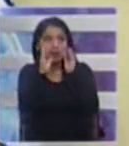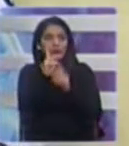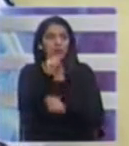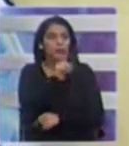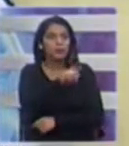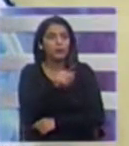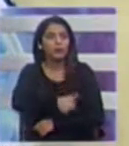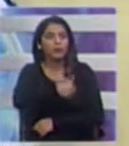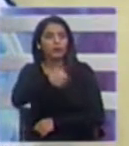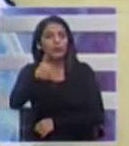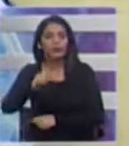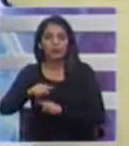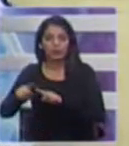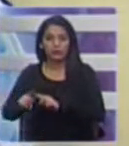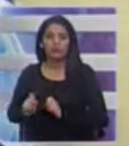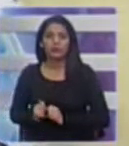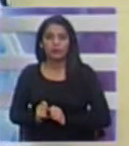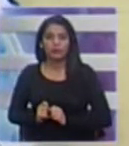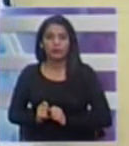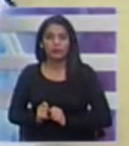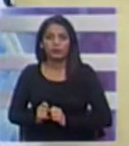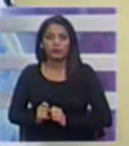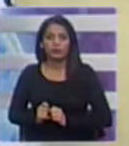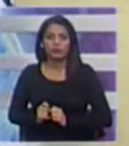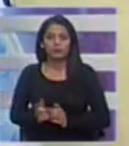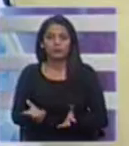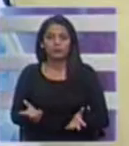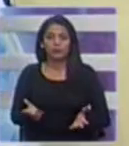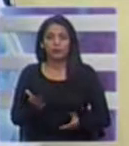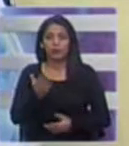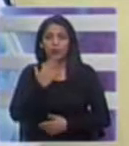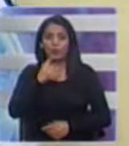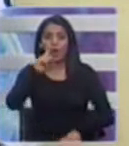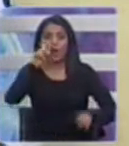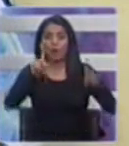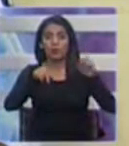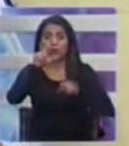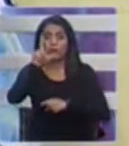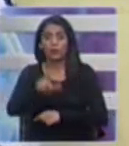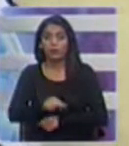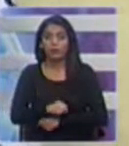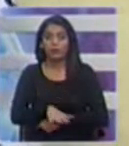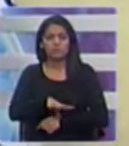Telerama Noticias presenta su segmento Entrevista.